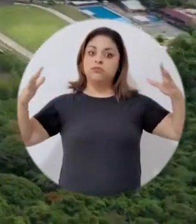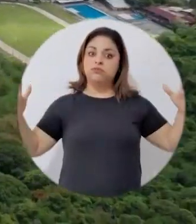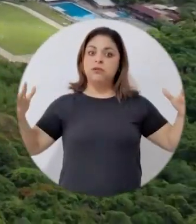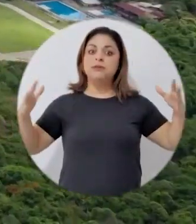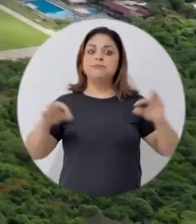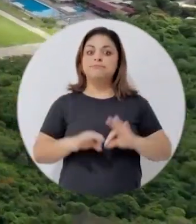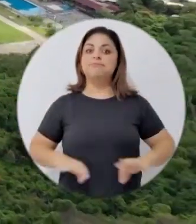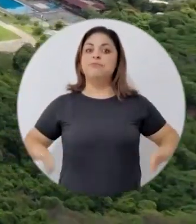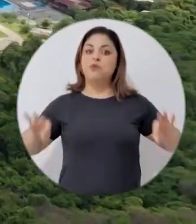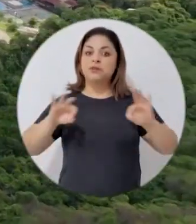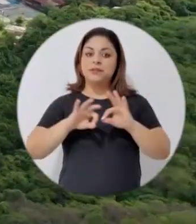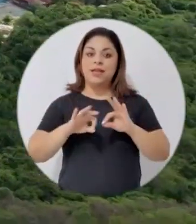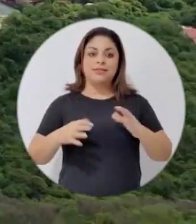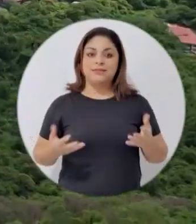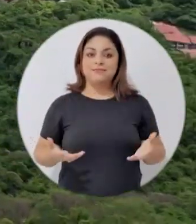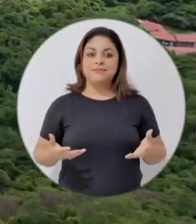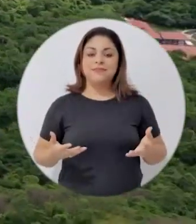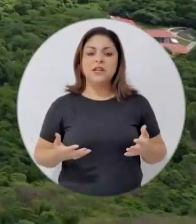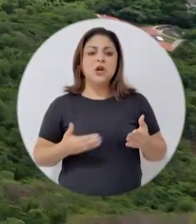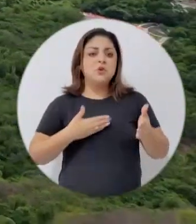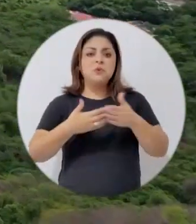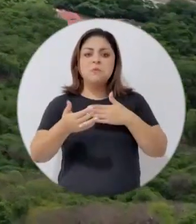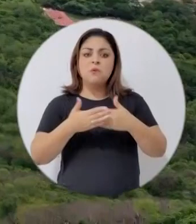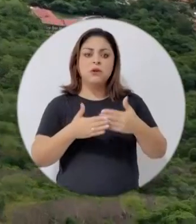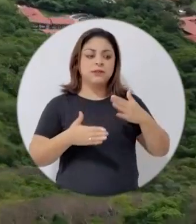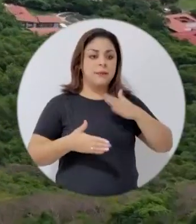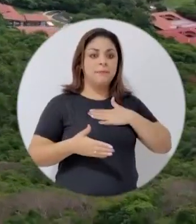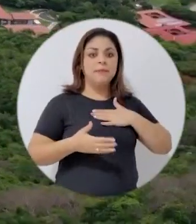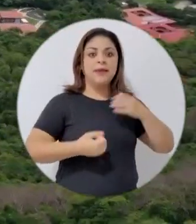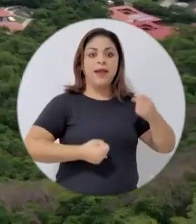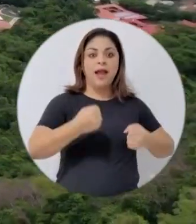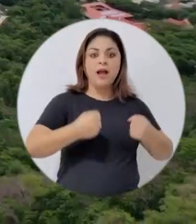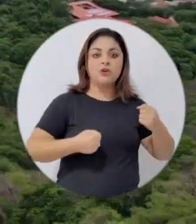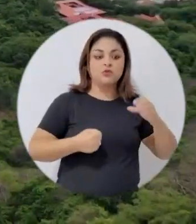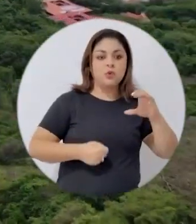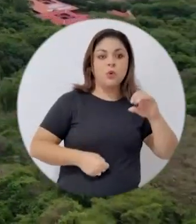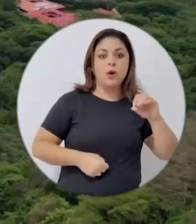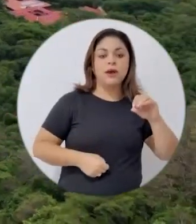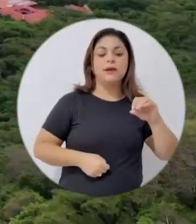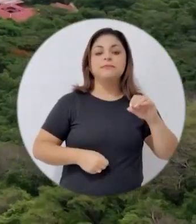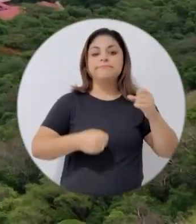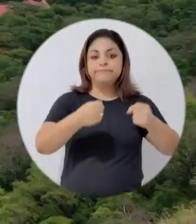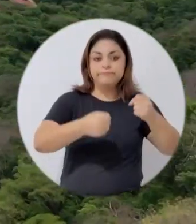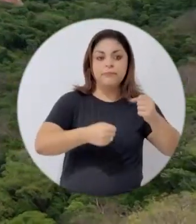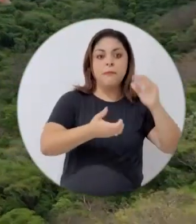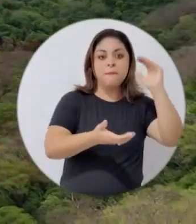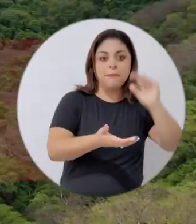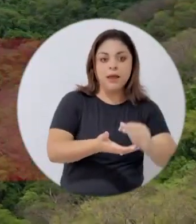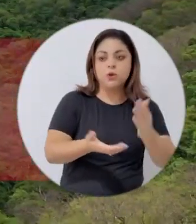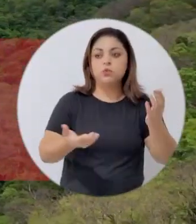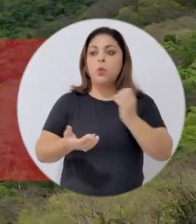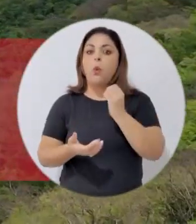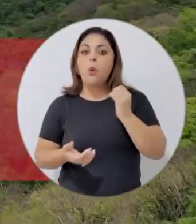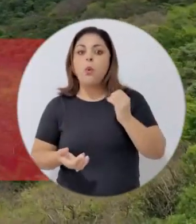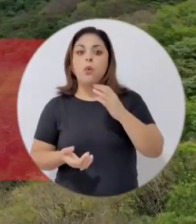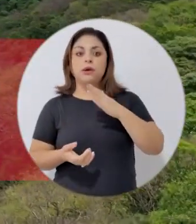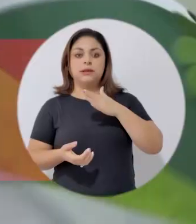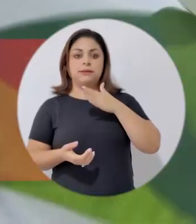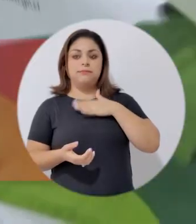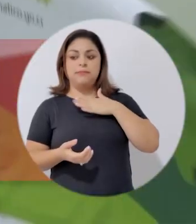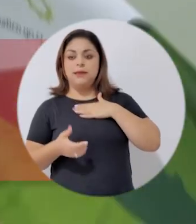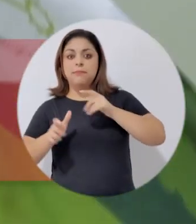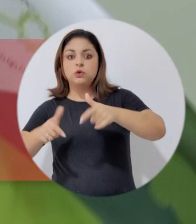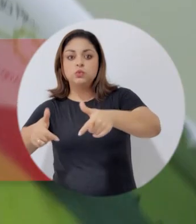a impactar de forma importante, cualquiera pequeña, mi compostaje, mi carpooling, mi cualquier actividad. Algo muy importante es